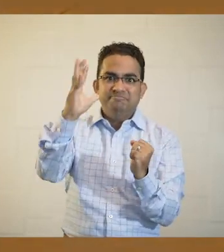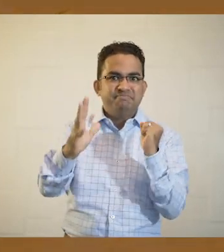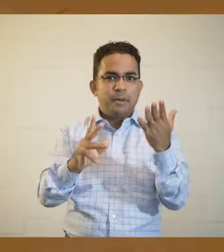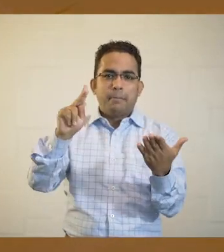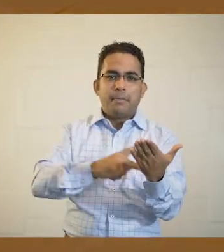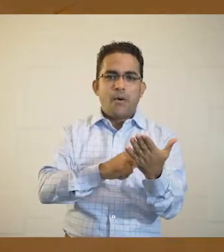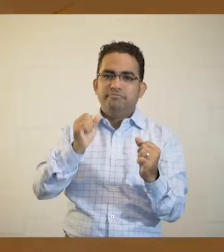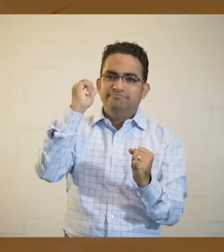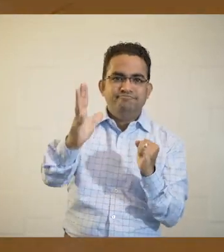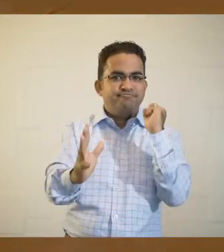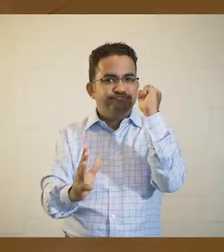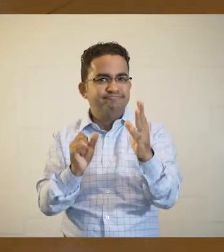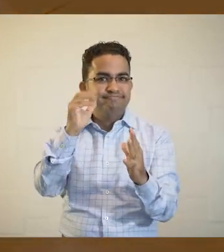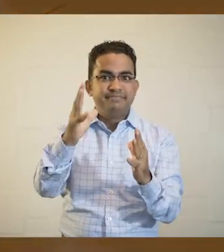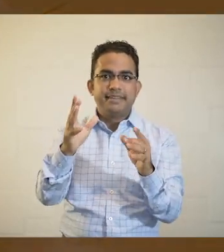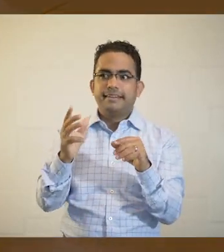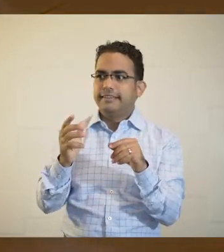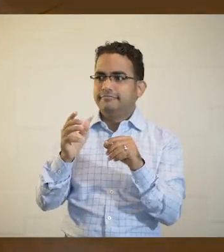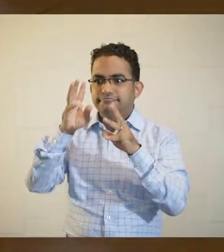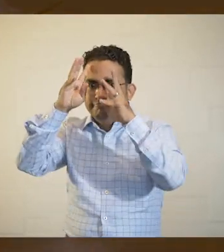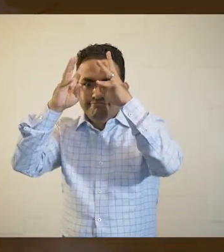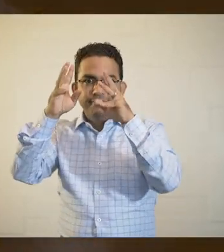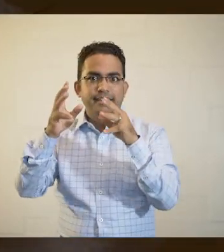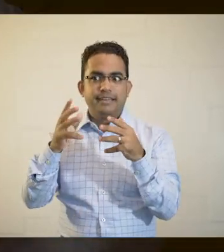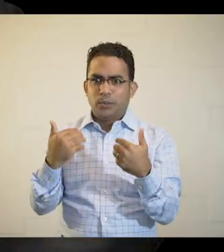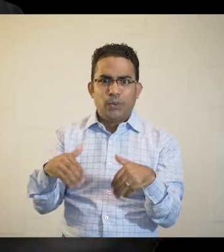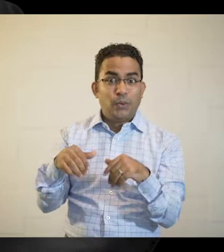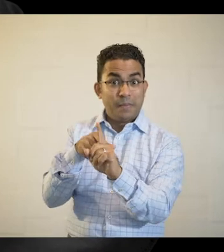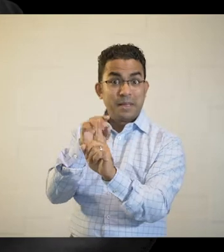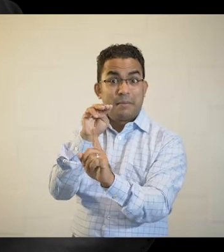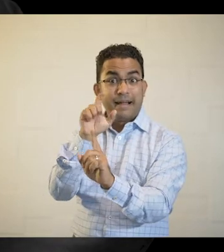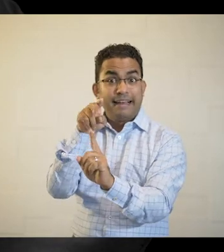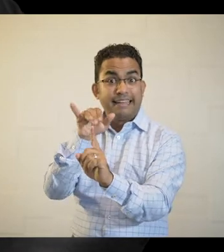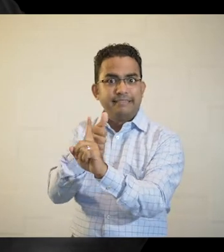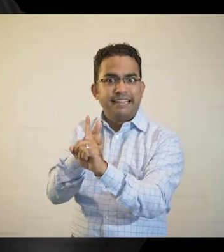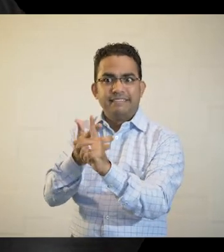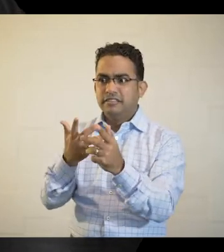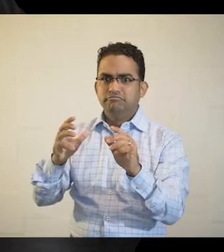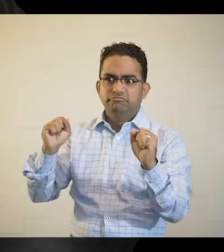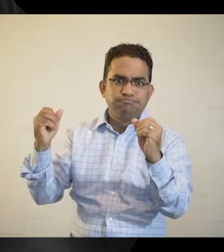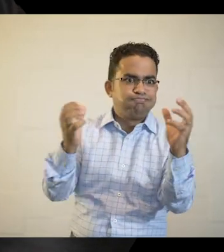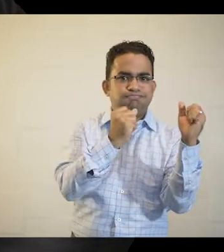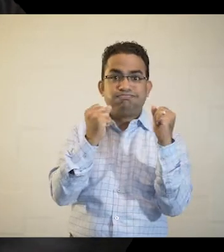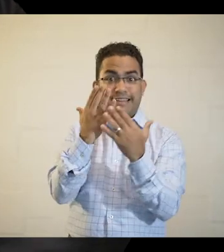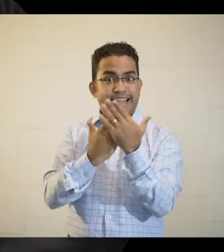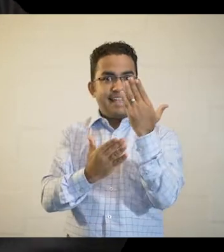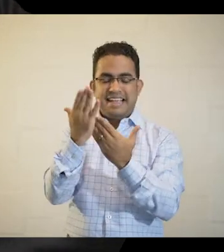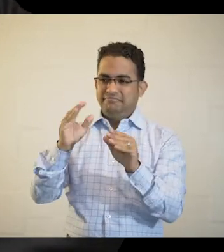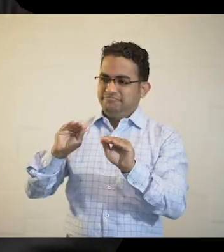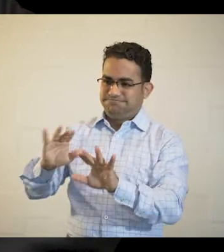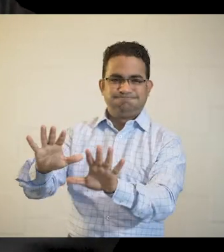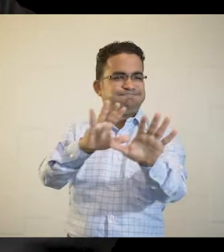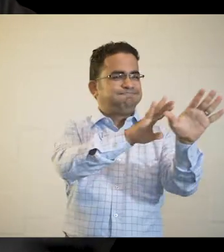poesía, ciencias. Melqui es el mago del alfabeto invisible. Su